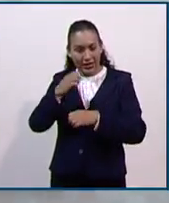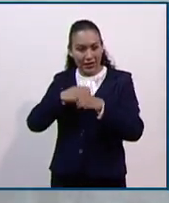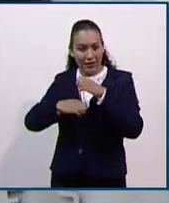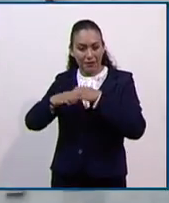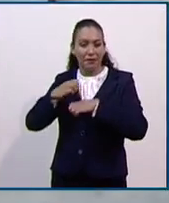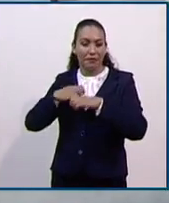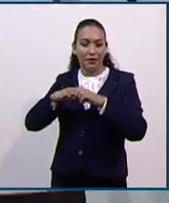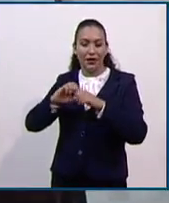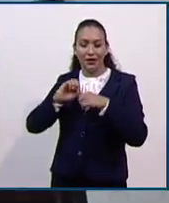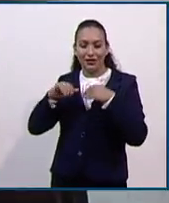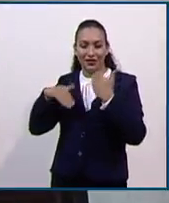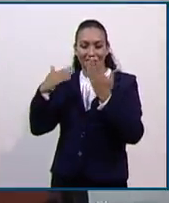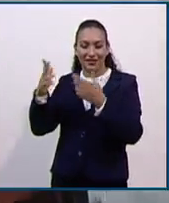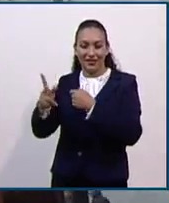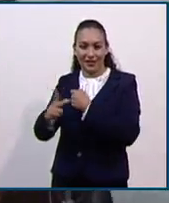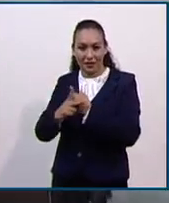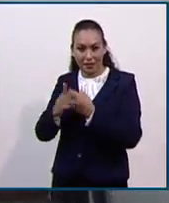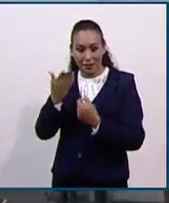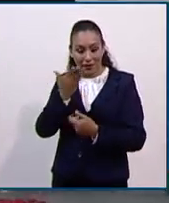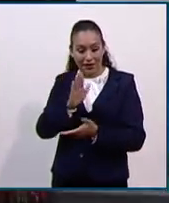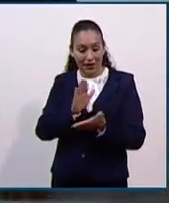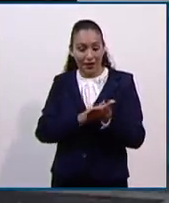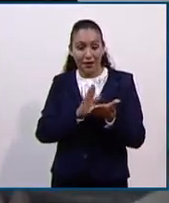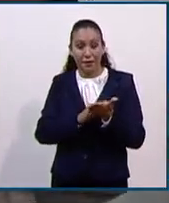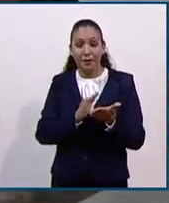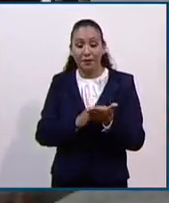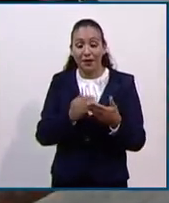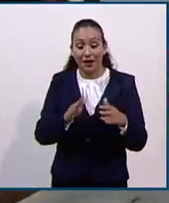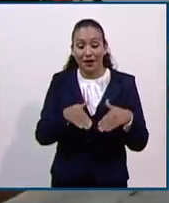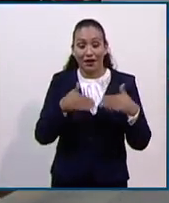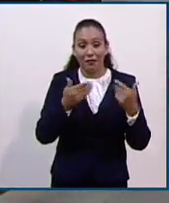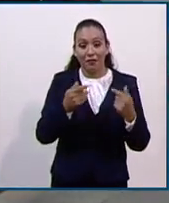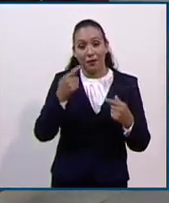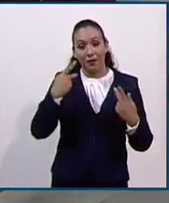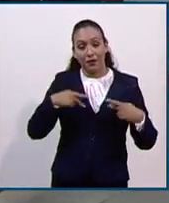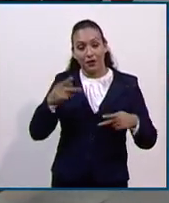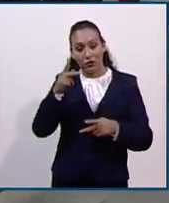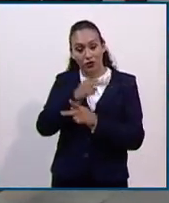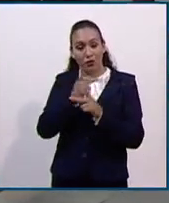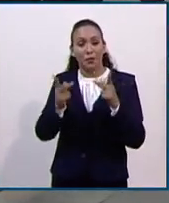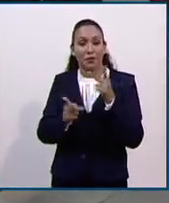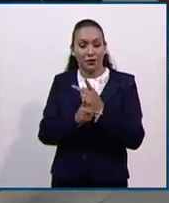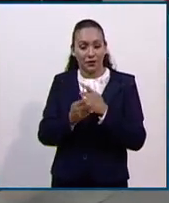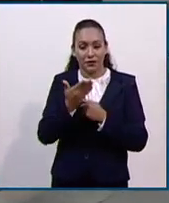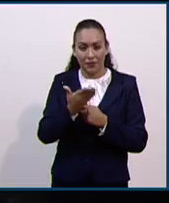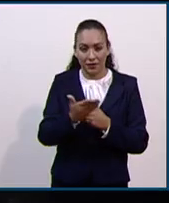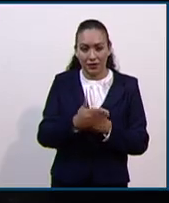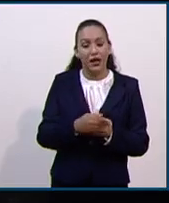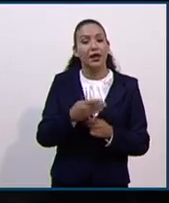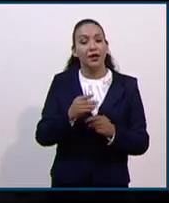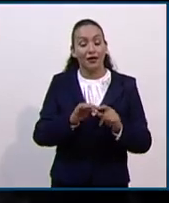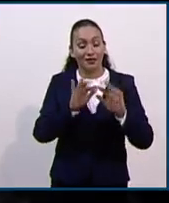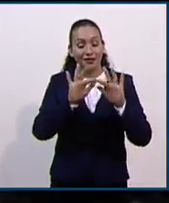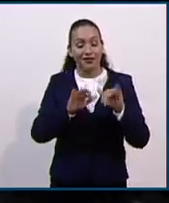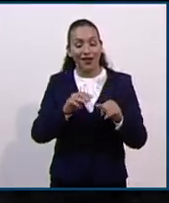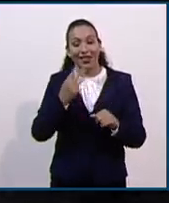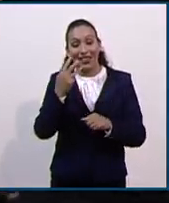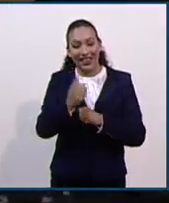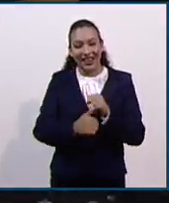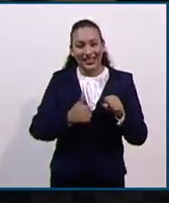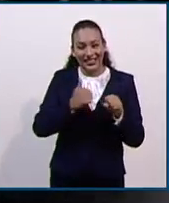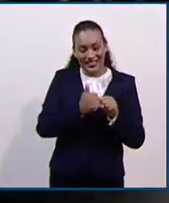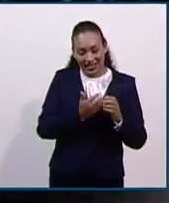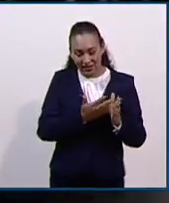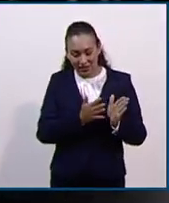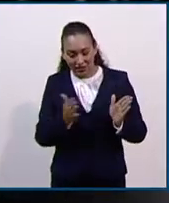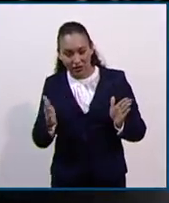Exteriores requiera documentos adicionales a los solicitantes de un pasaporte que fueron registrados después de 3 años o más